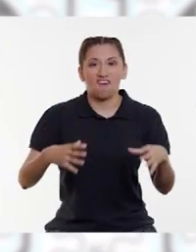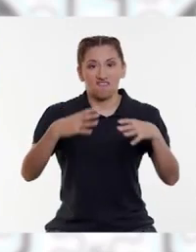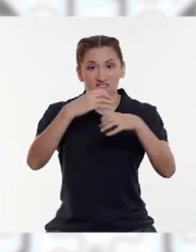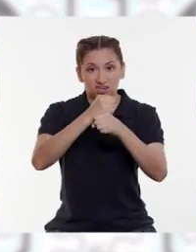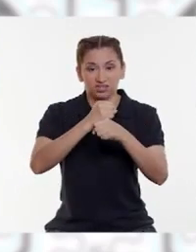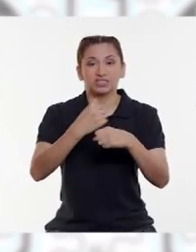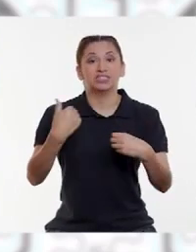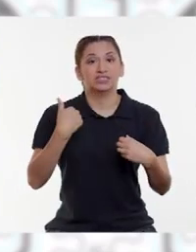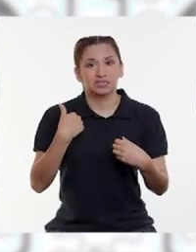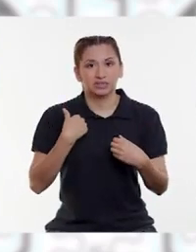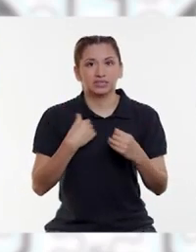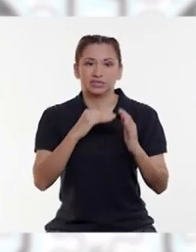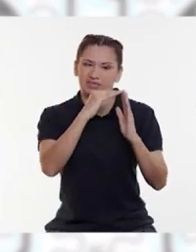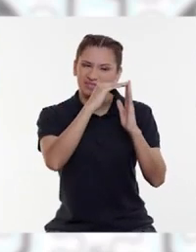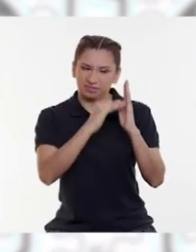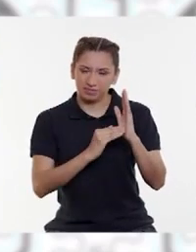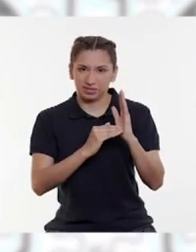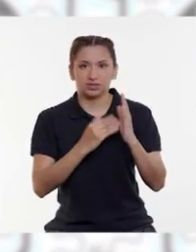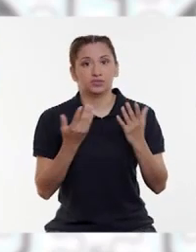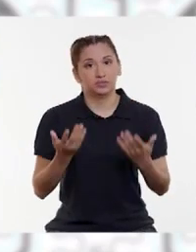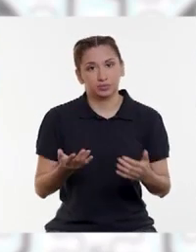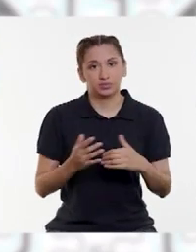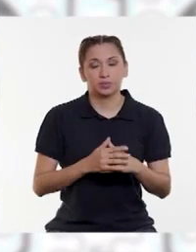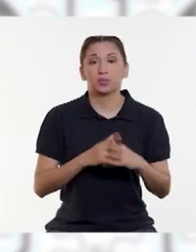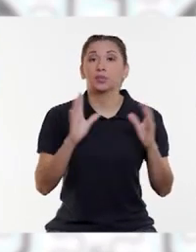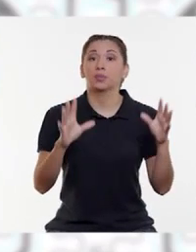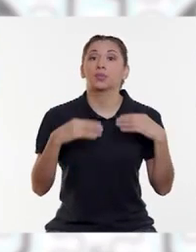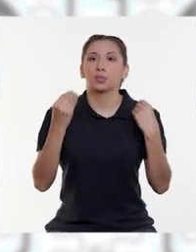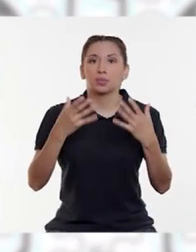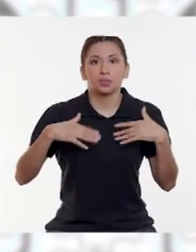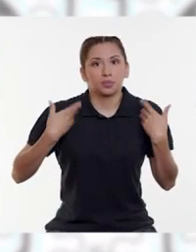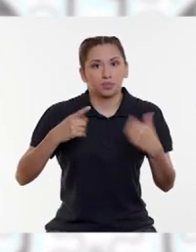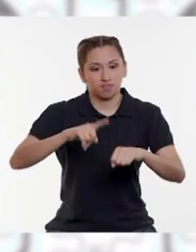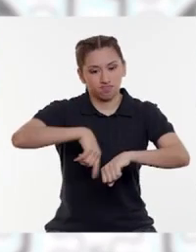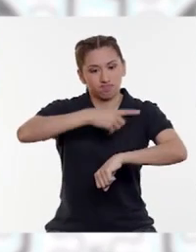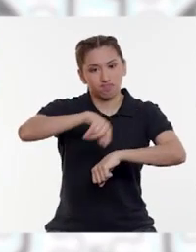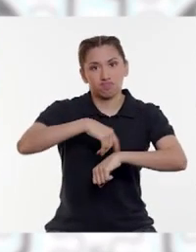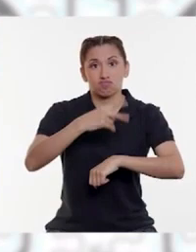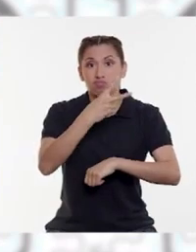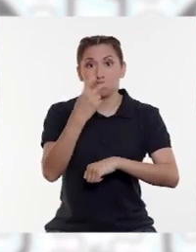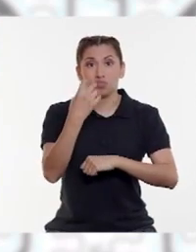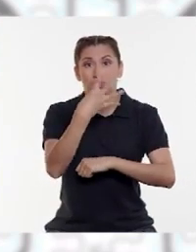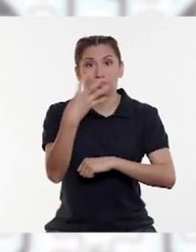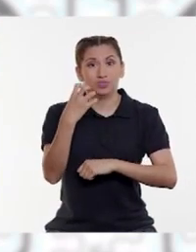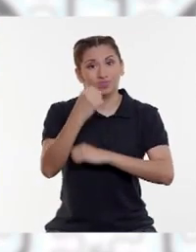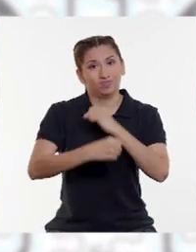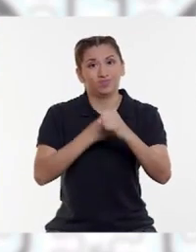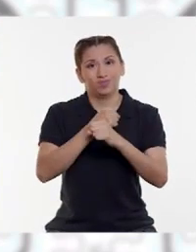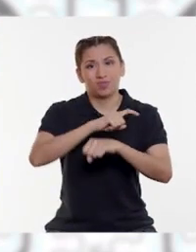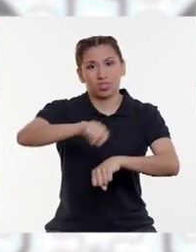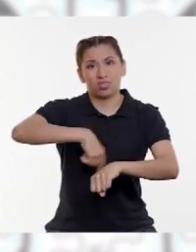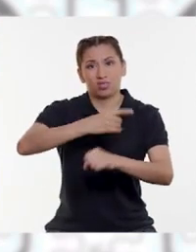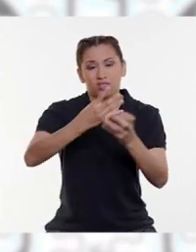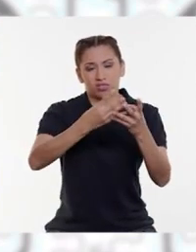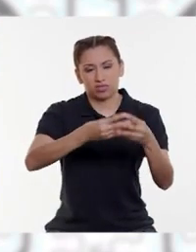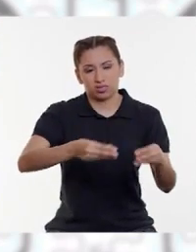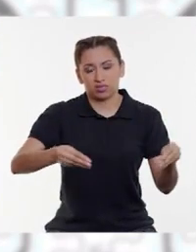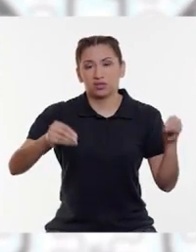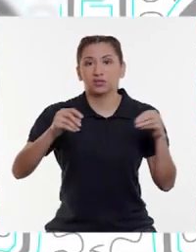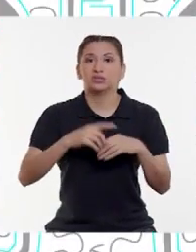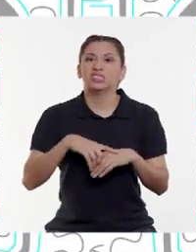de plástico debería ser evitado o disminuido, ya que pueden tardar entre 200 y 400 años en